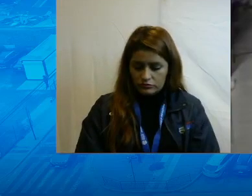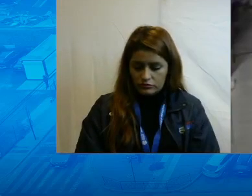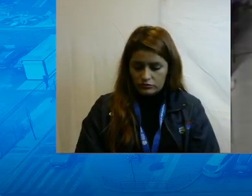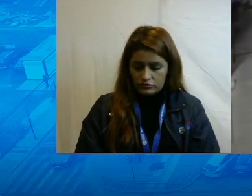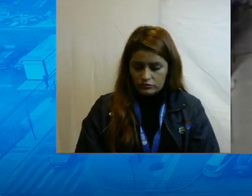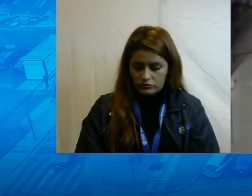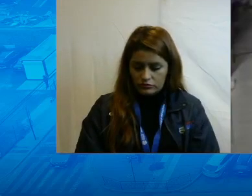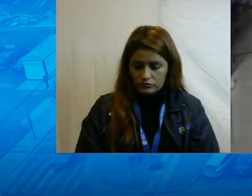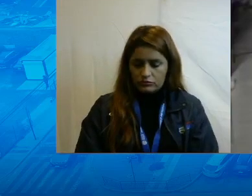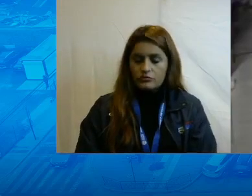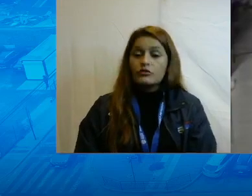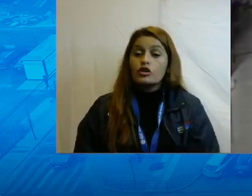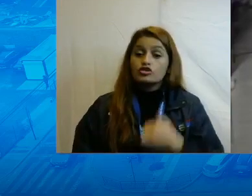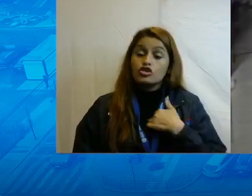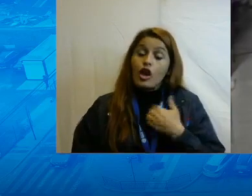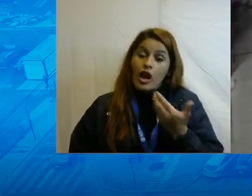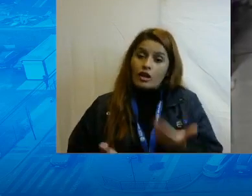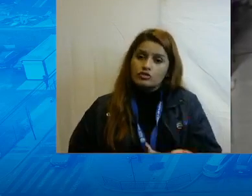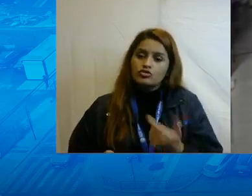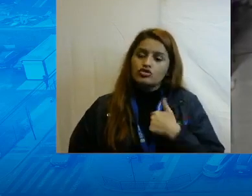Bueno, en eso yo creo que